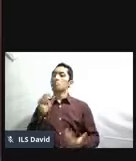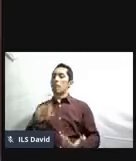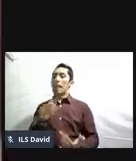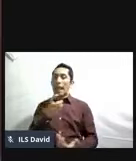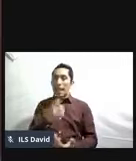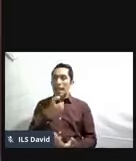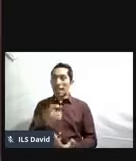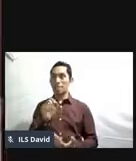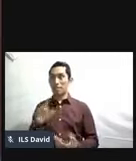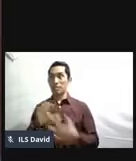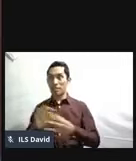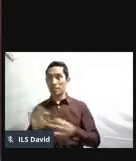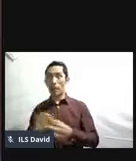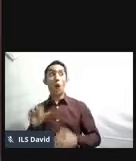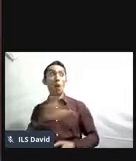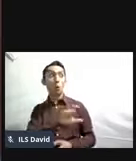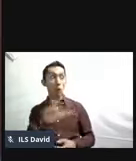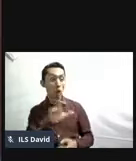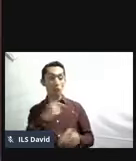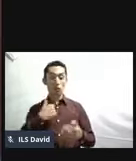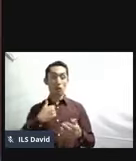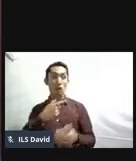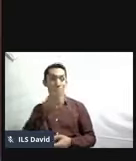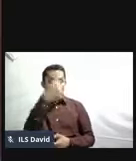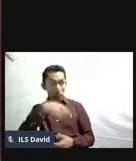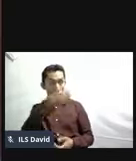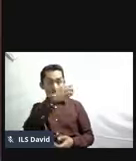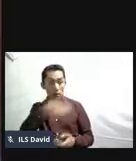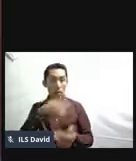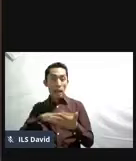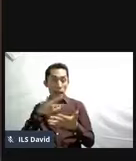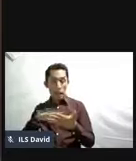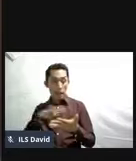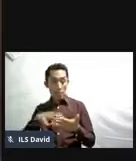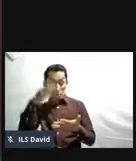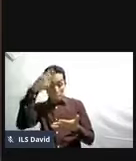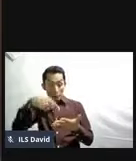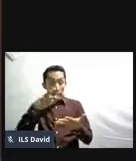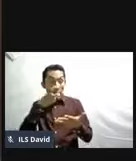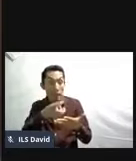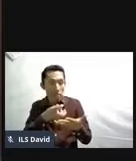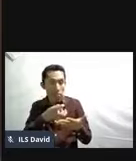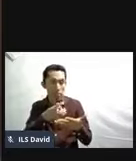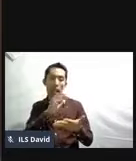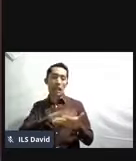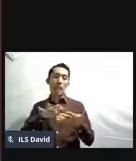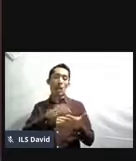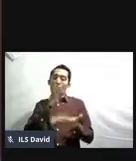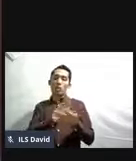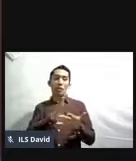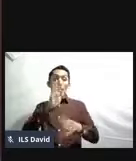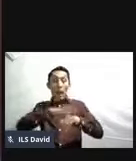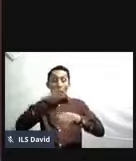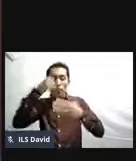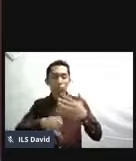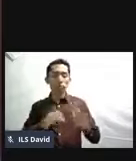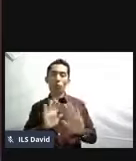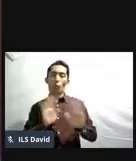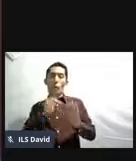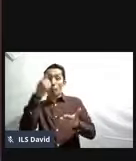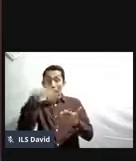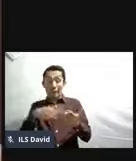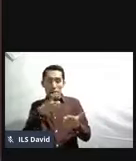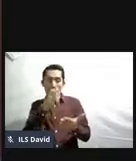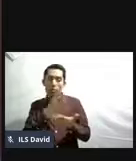Solamente leemos lo que nos obligan a leer en la escuela primaria. Sin embargo, quien conserva el hábito